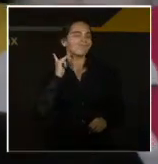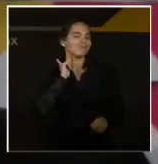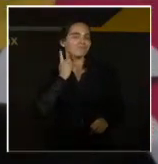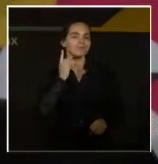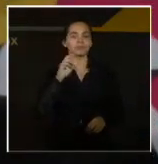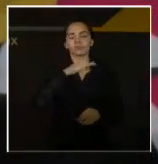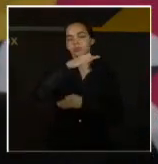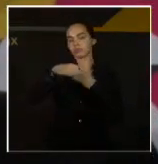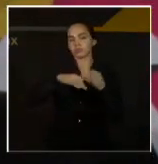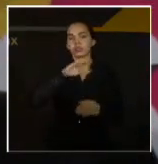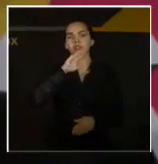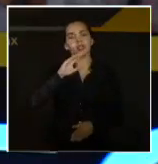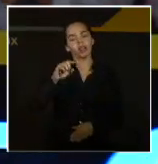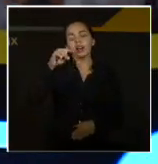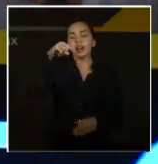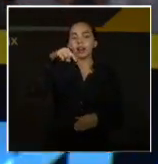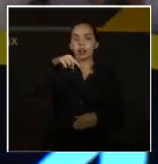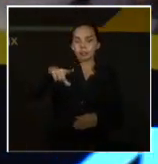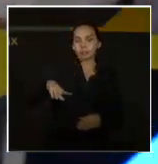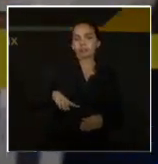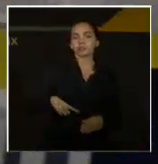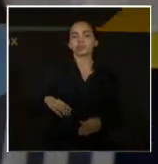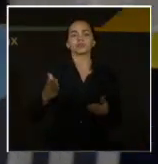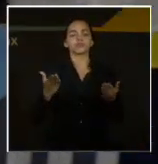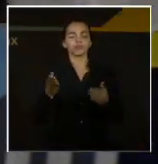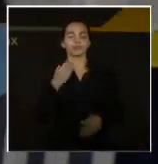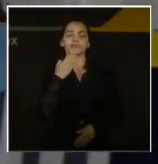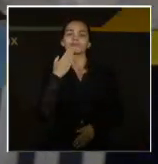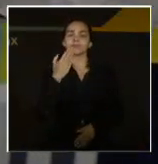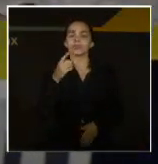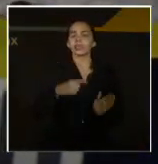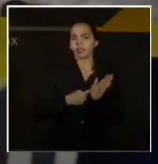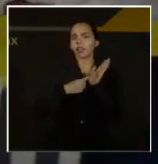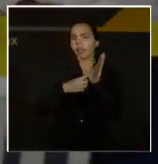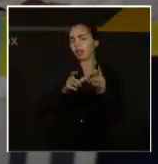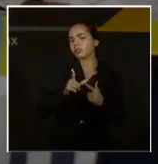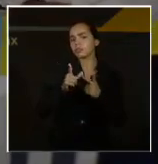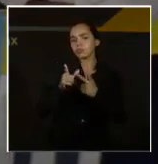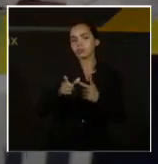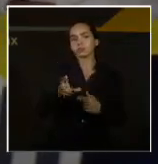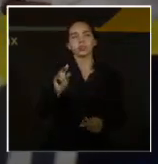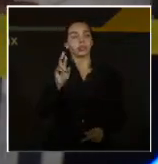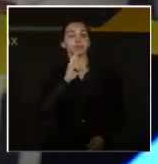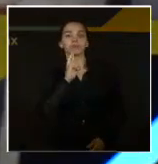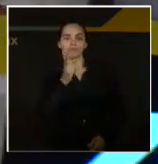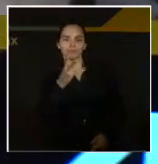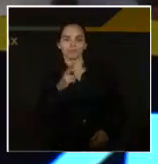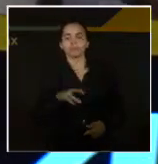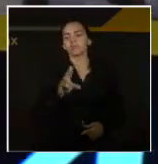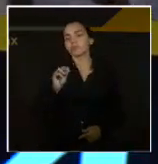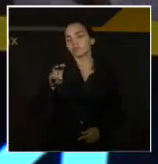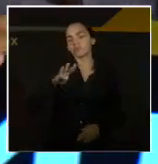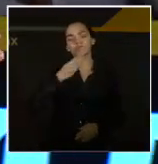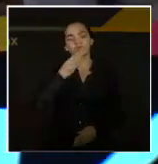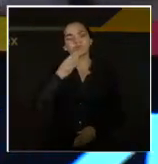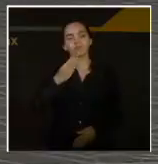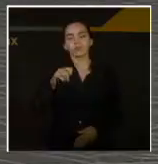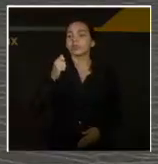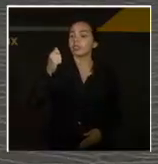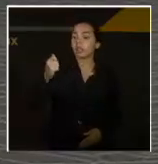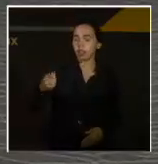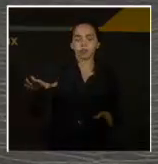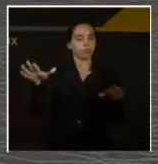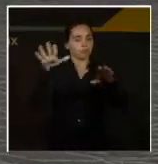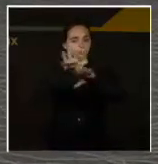todo está mal. En este gobierno, lo que se ha hecho bien, lo voy a continuar, pero lo voy a mejorar. Lo que no se ha hecho bien, por supuesto que lo